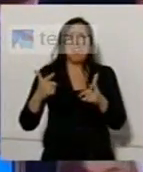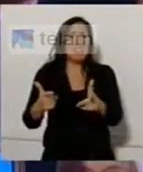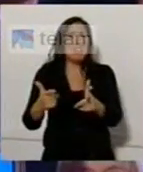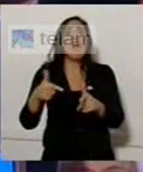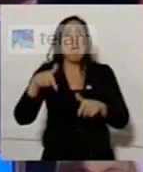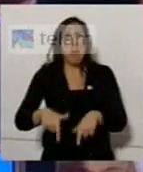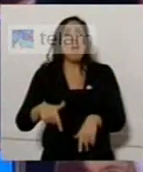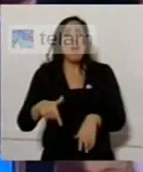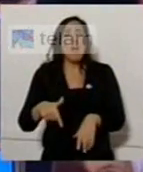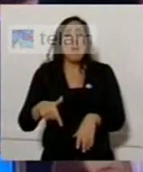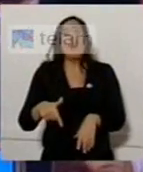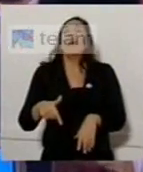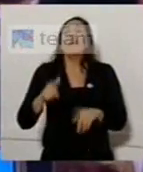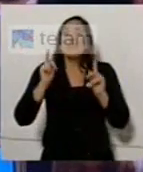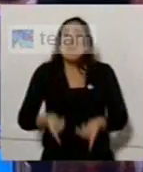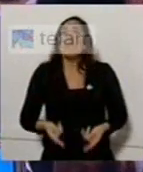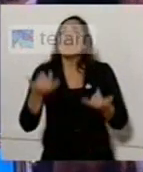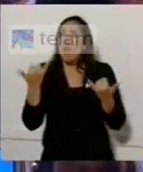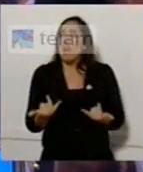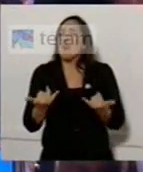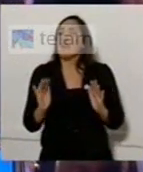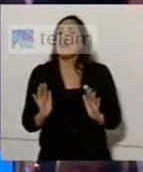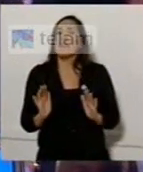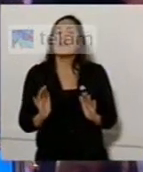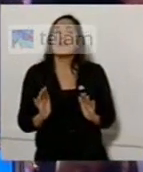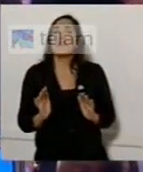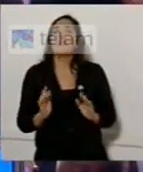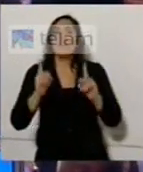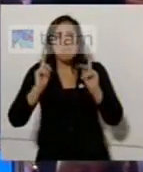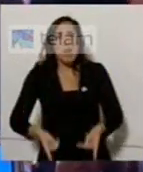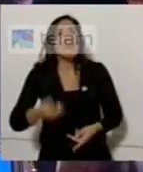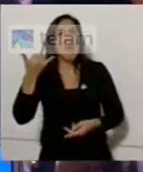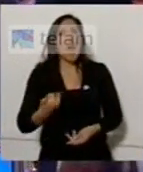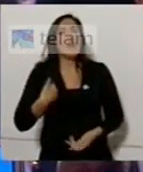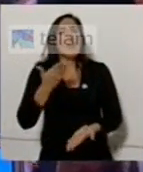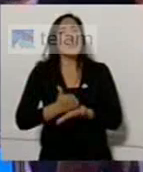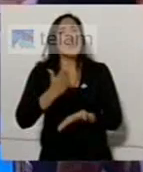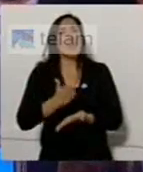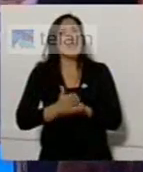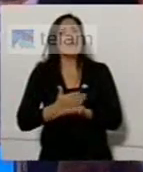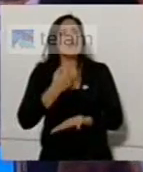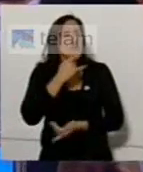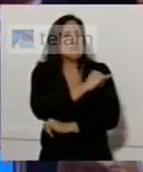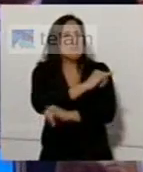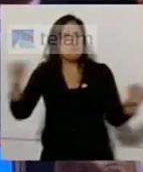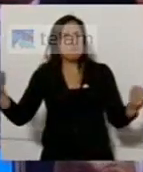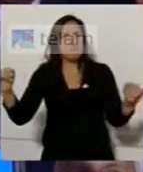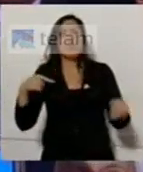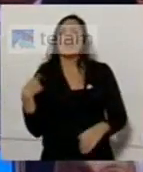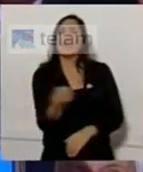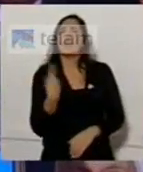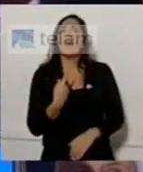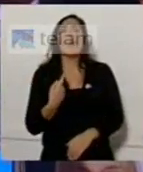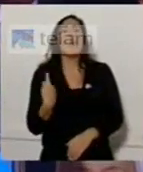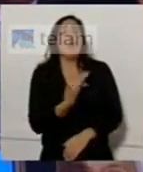también, y aquí también tengo el derecho a decirlo, somos un